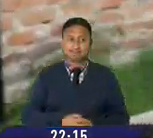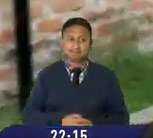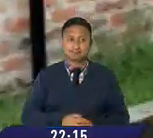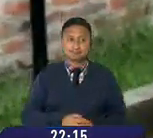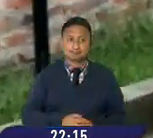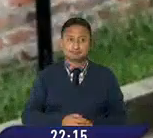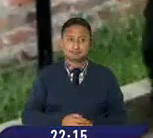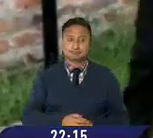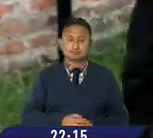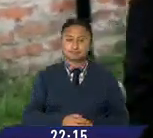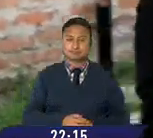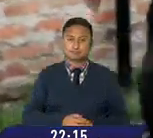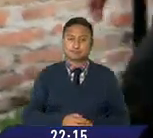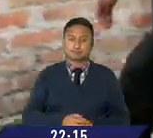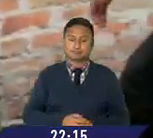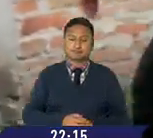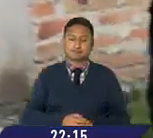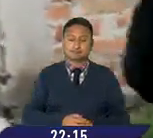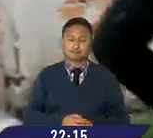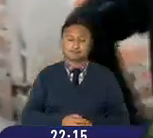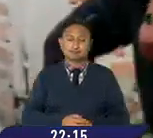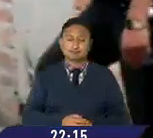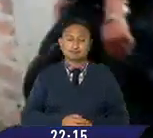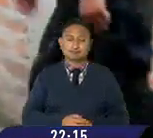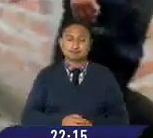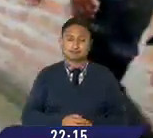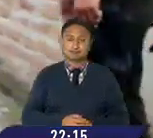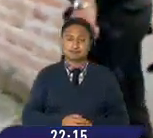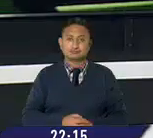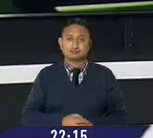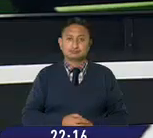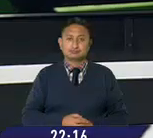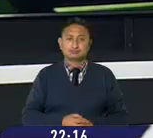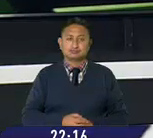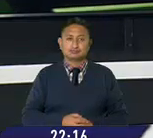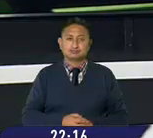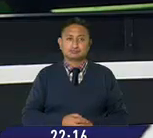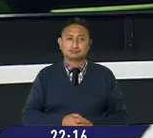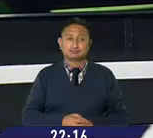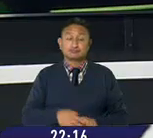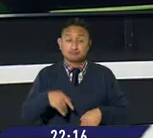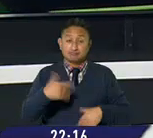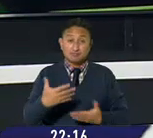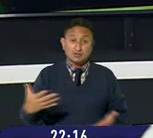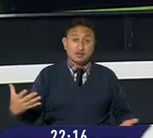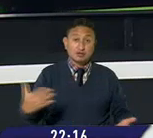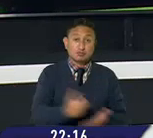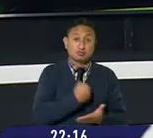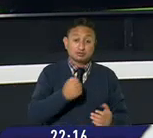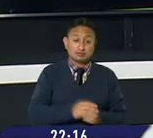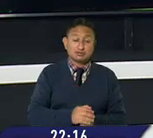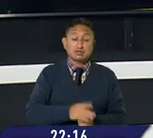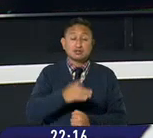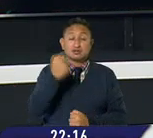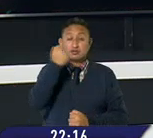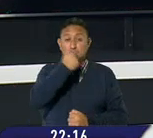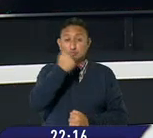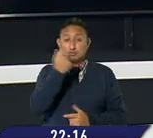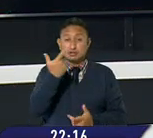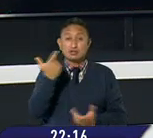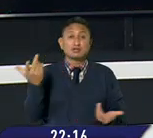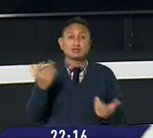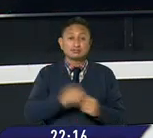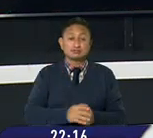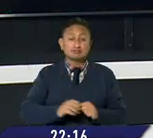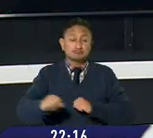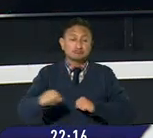Tulcán, informa Miriam Enríquez. Decomisan tonelada y media de droga durante un operativo